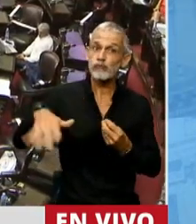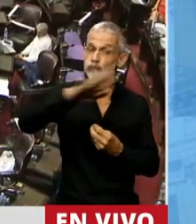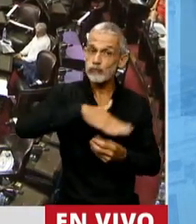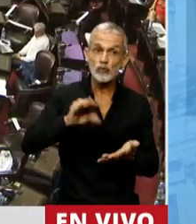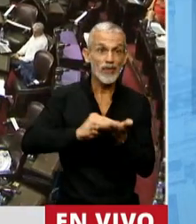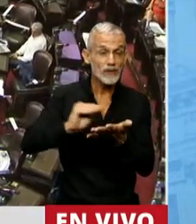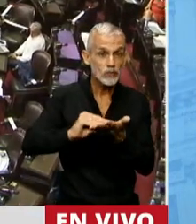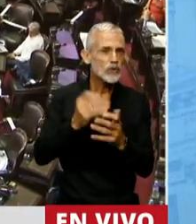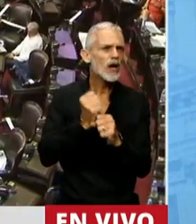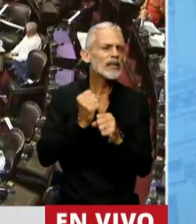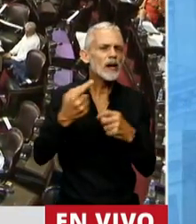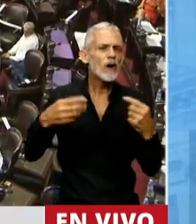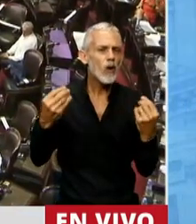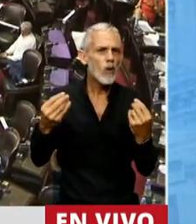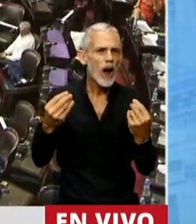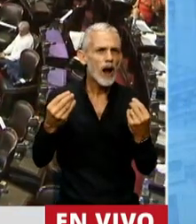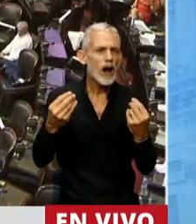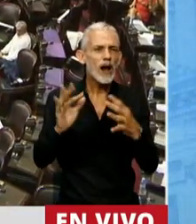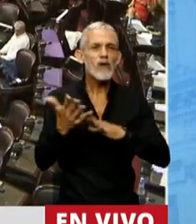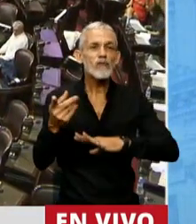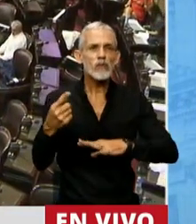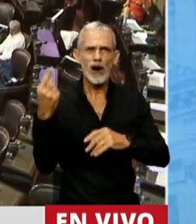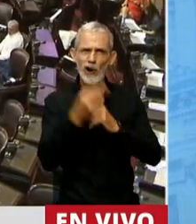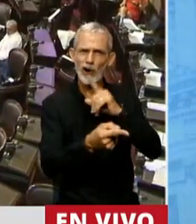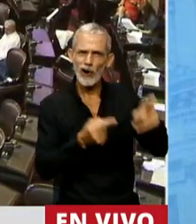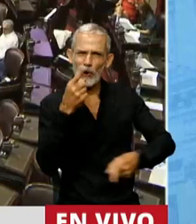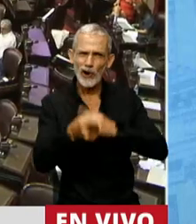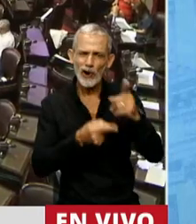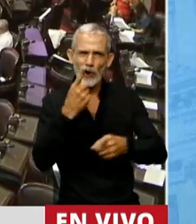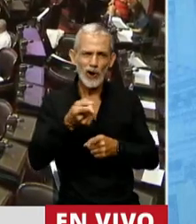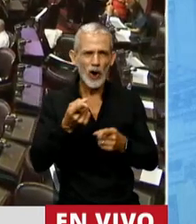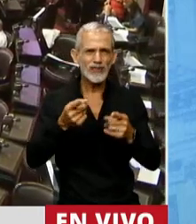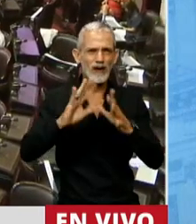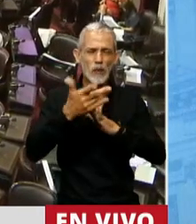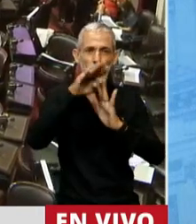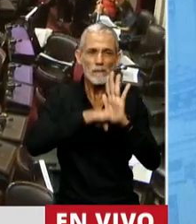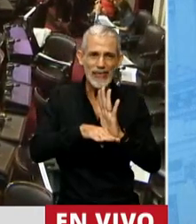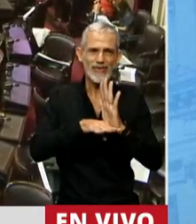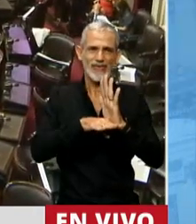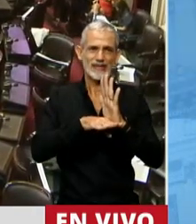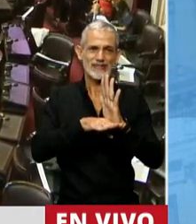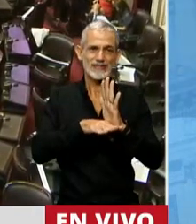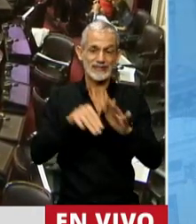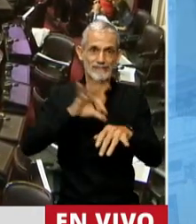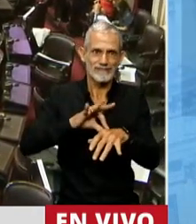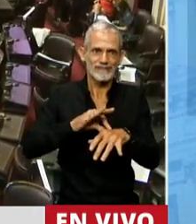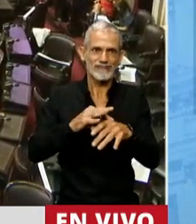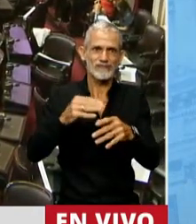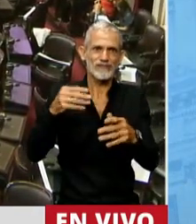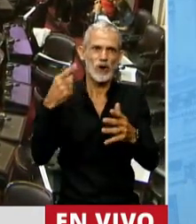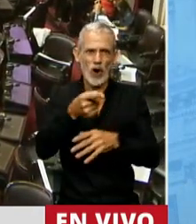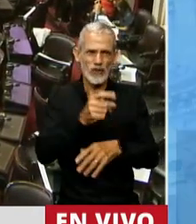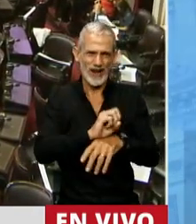legisladores trabajar sistemáticamente en contra de las medidas sanitarias tomadas por el Gobierno Nacional para enfrentar la pandemia,